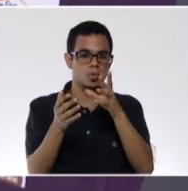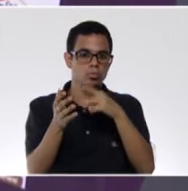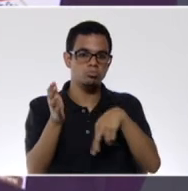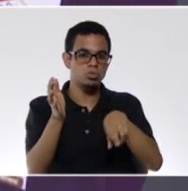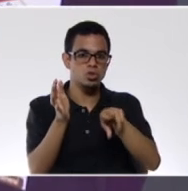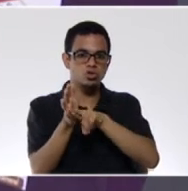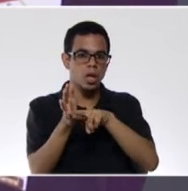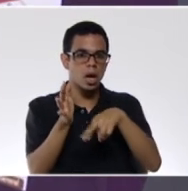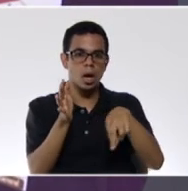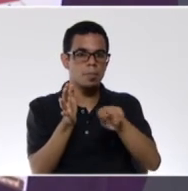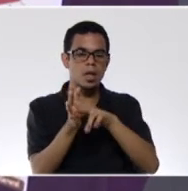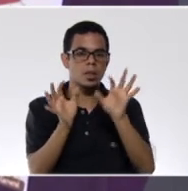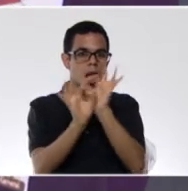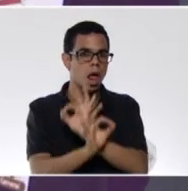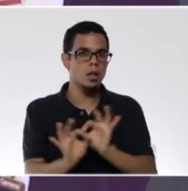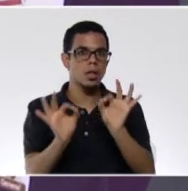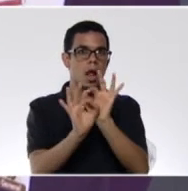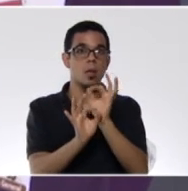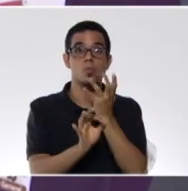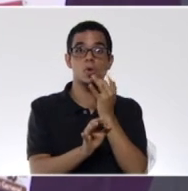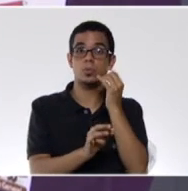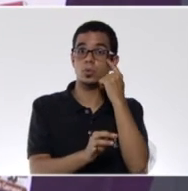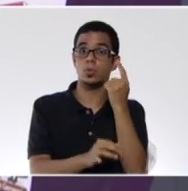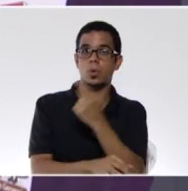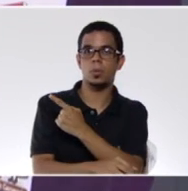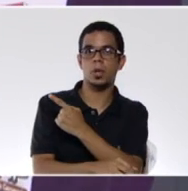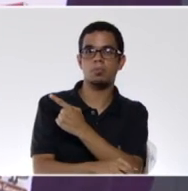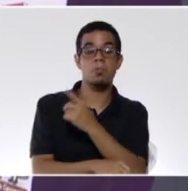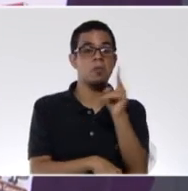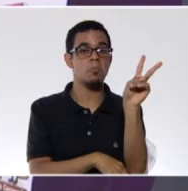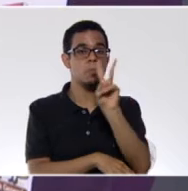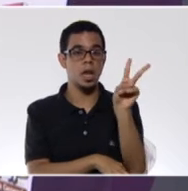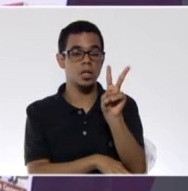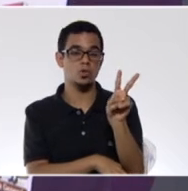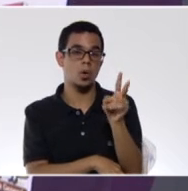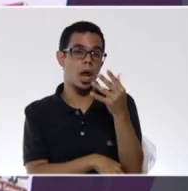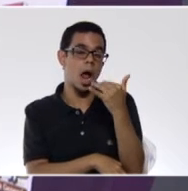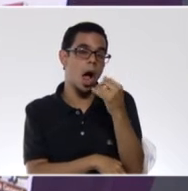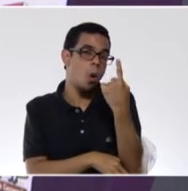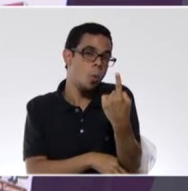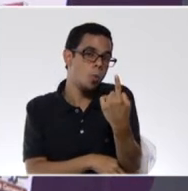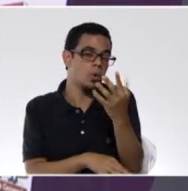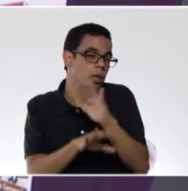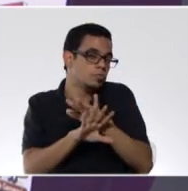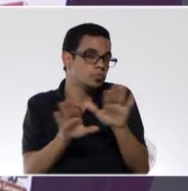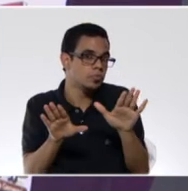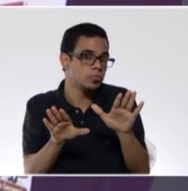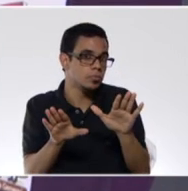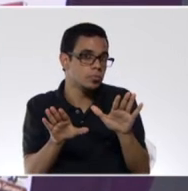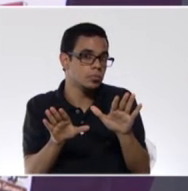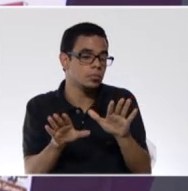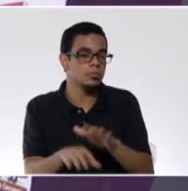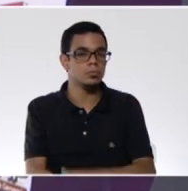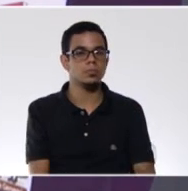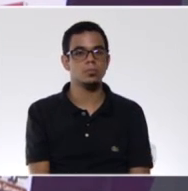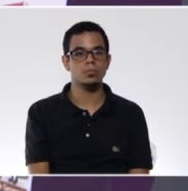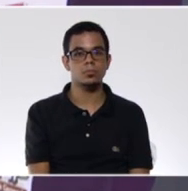banderas. Por ejemplo, aquí la bandera de Venezuela aparece una sola vez, no se puede repetir. Primera